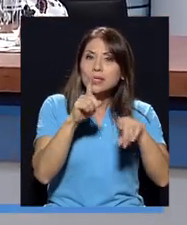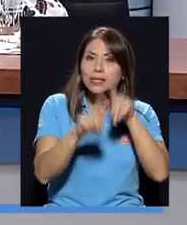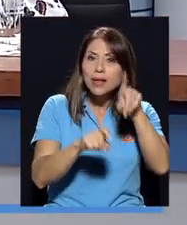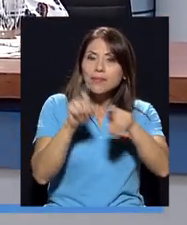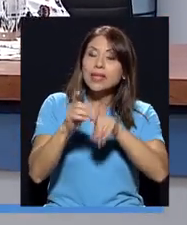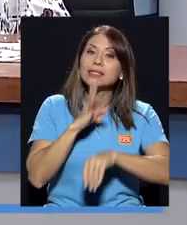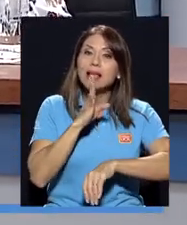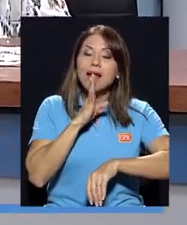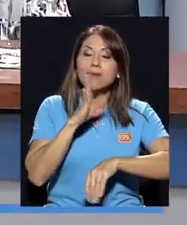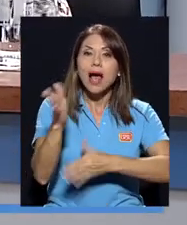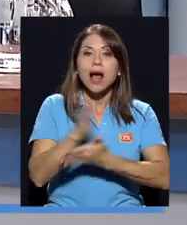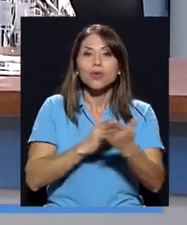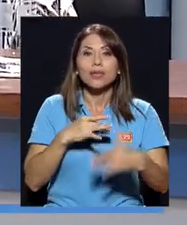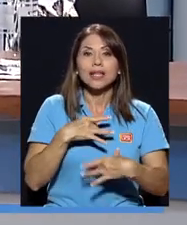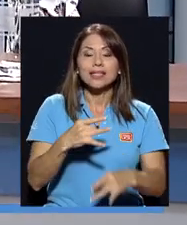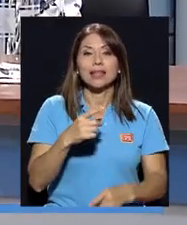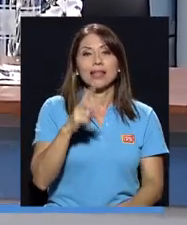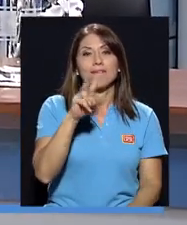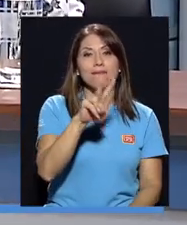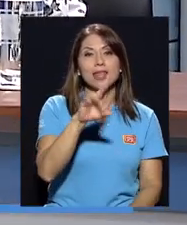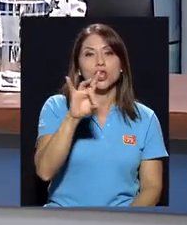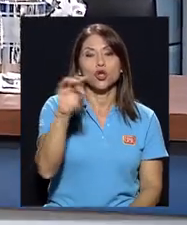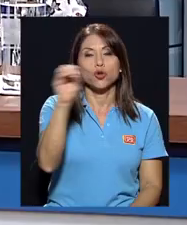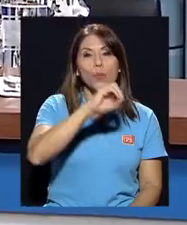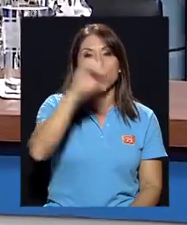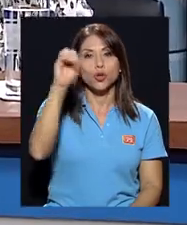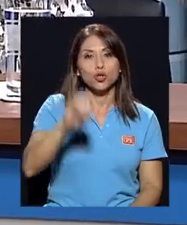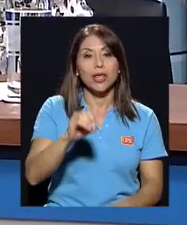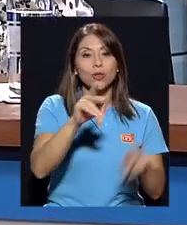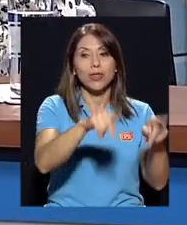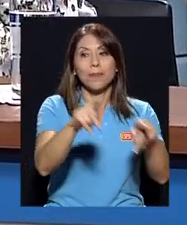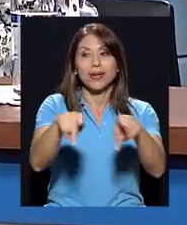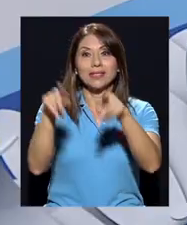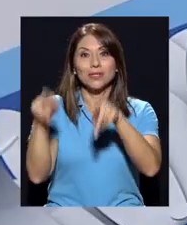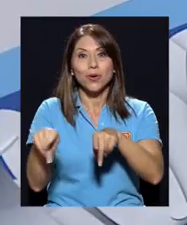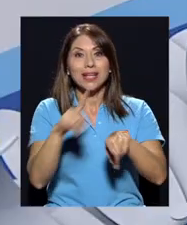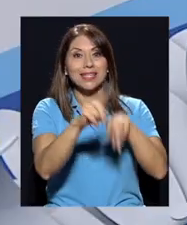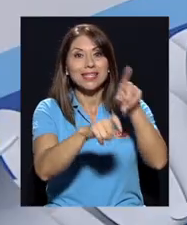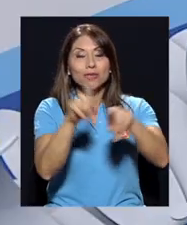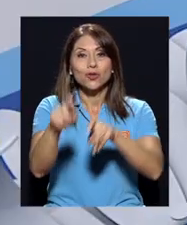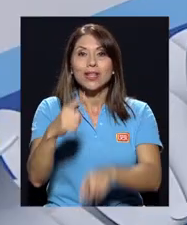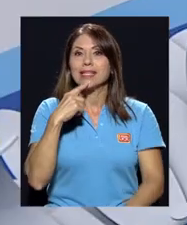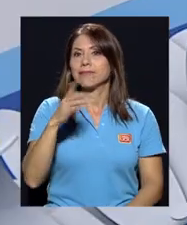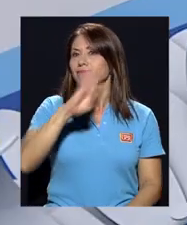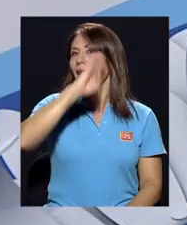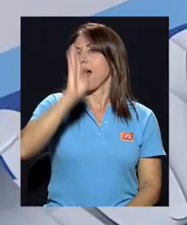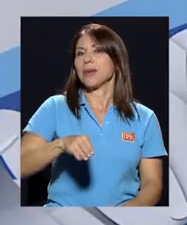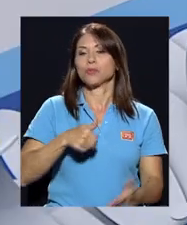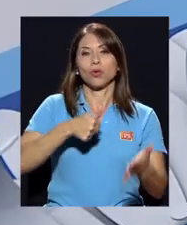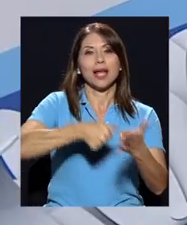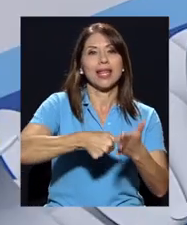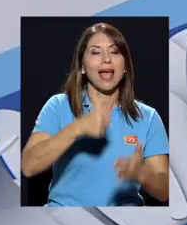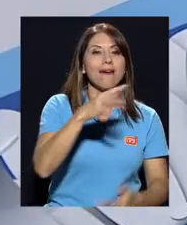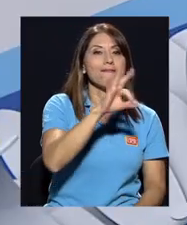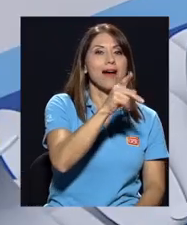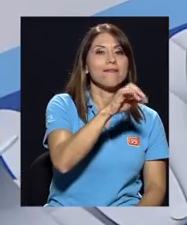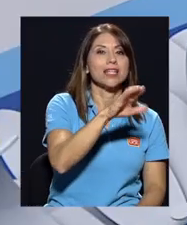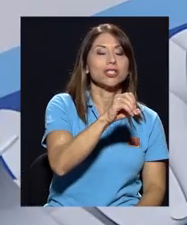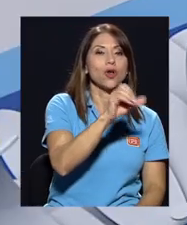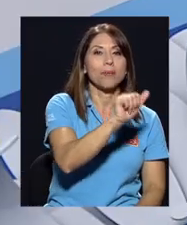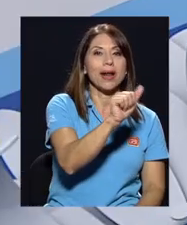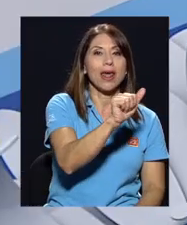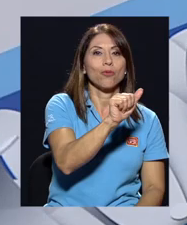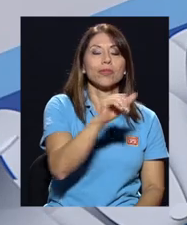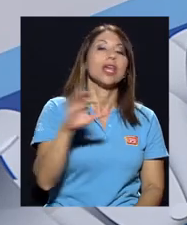de un dato muy interesante un 28 por ciento de los consultados dice que jamás votaría por fabricio alvarado y un 19 por ciento